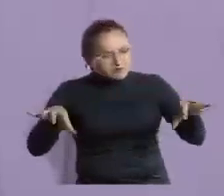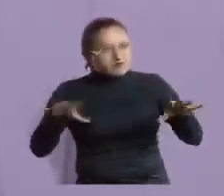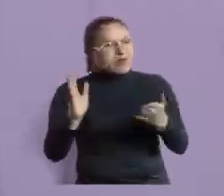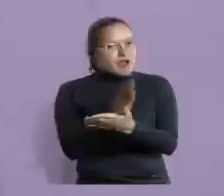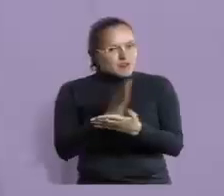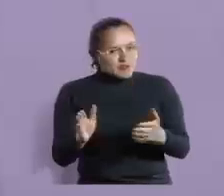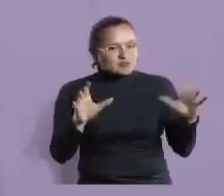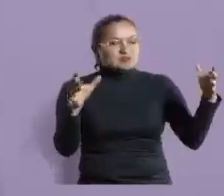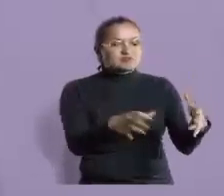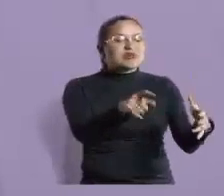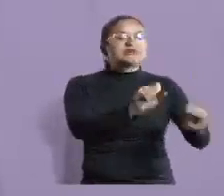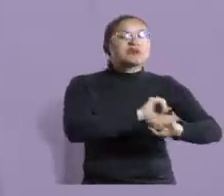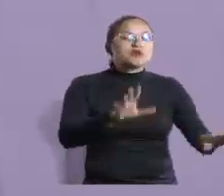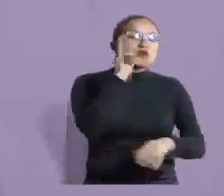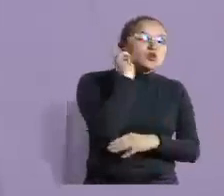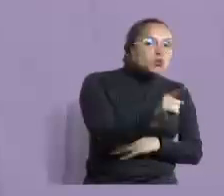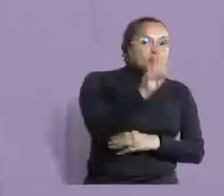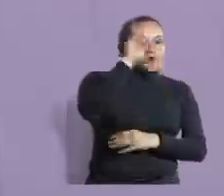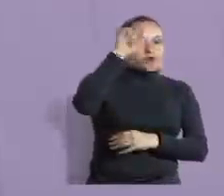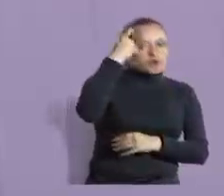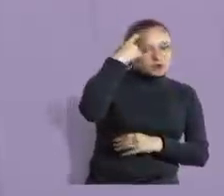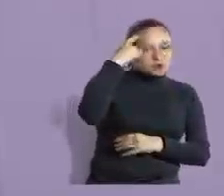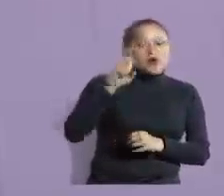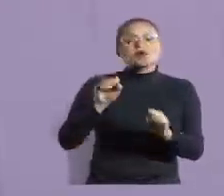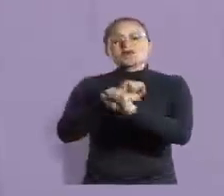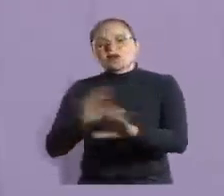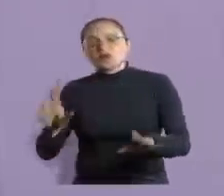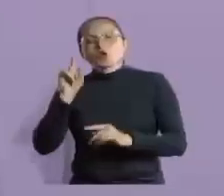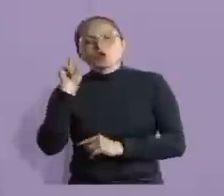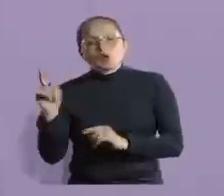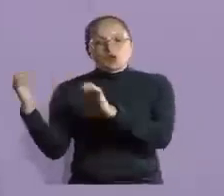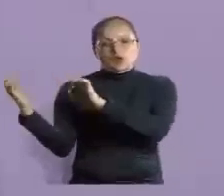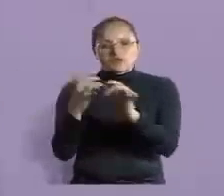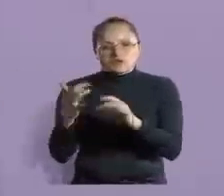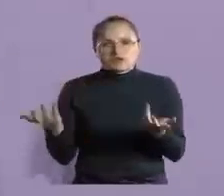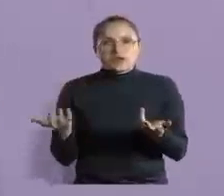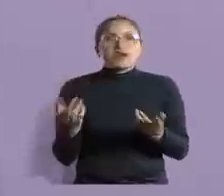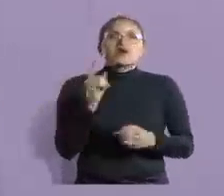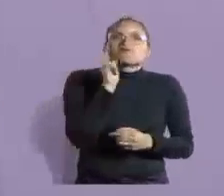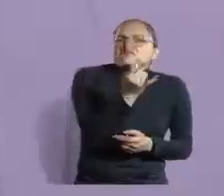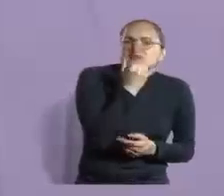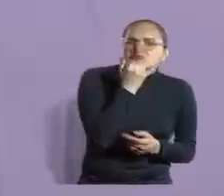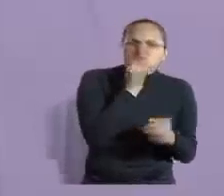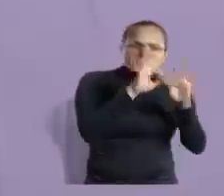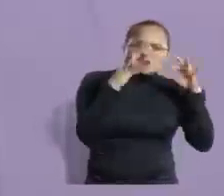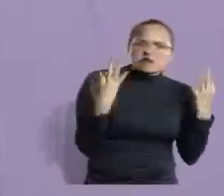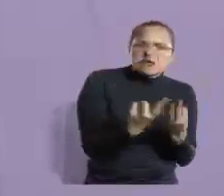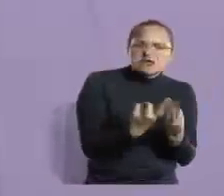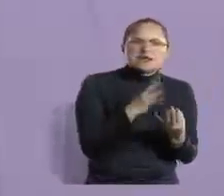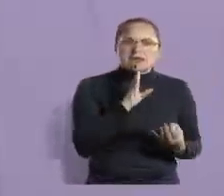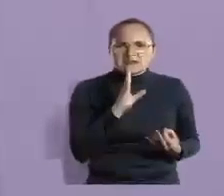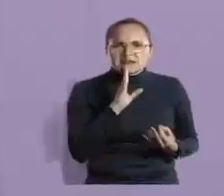búsqueda por quienes han desaparecido en lugares las regiones el familiar cómo se inició la búsqueda quien denunció porque se los